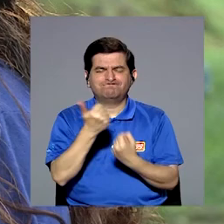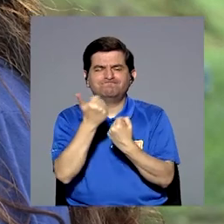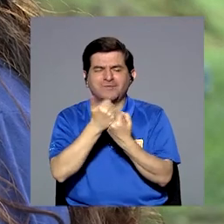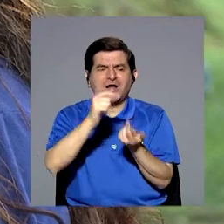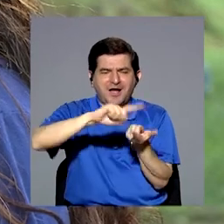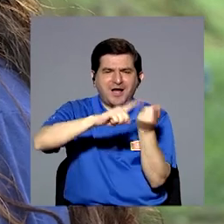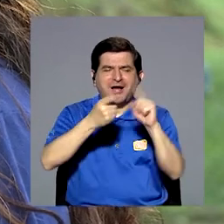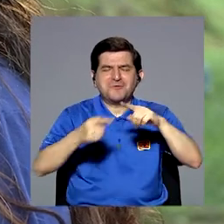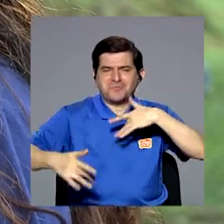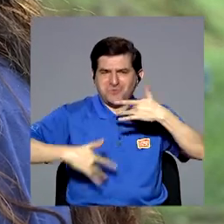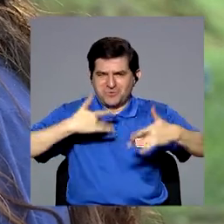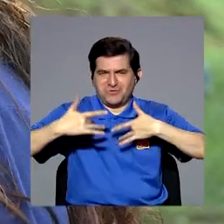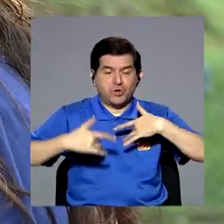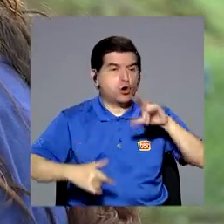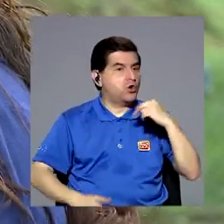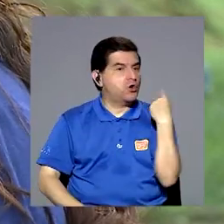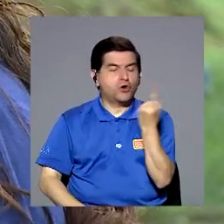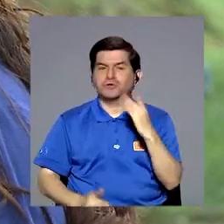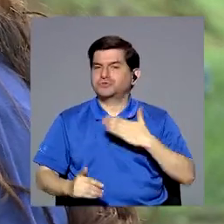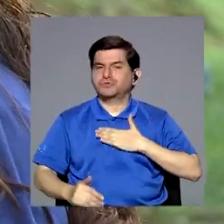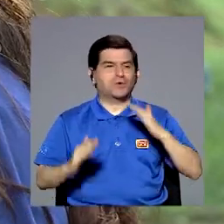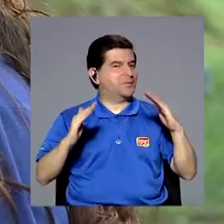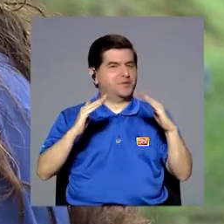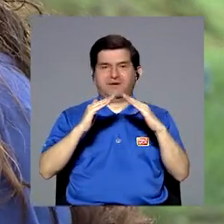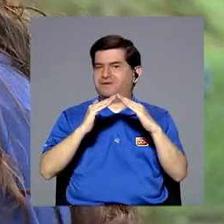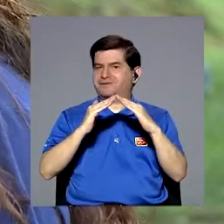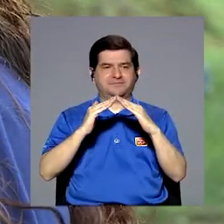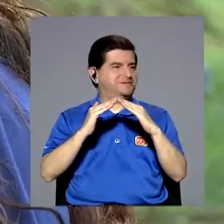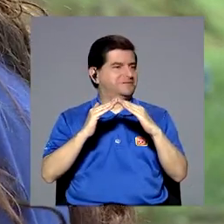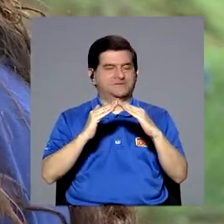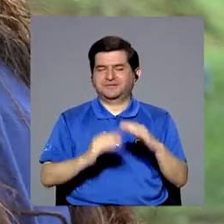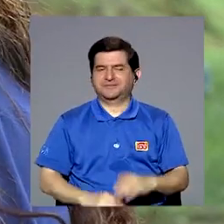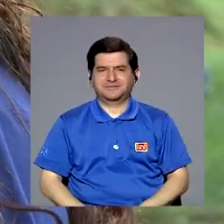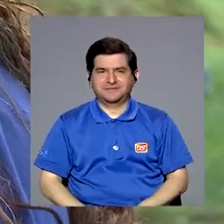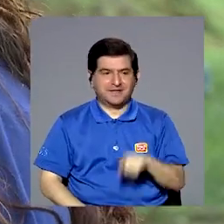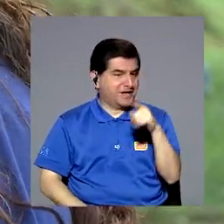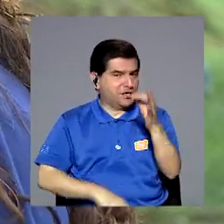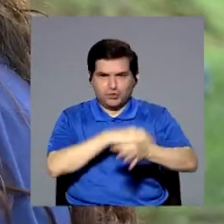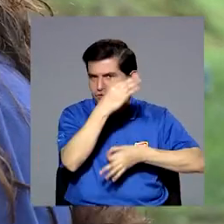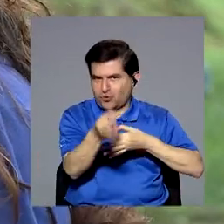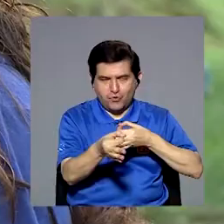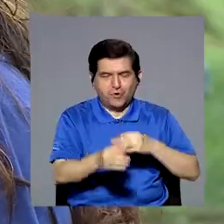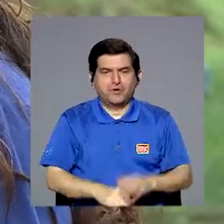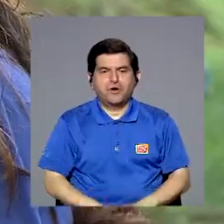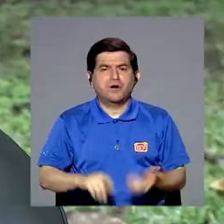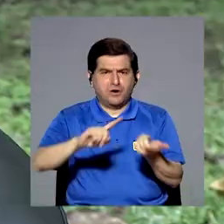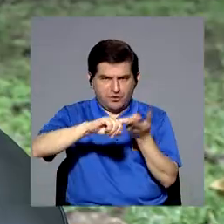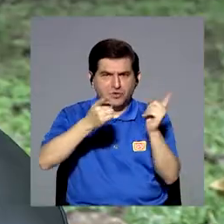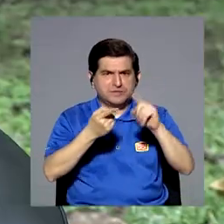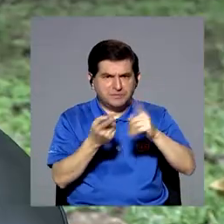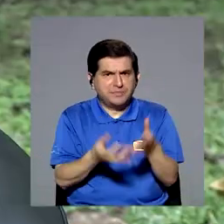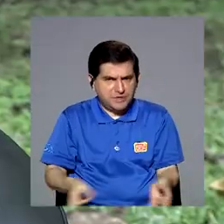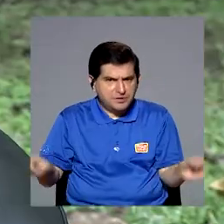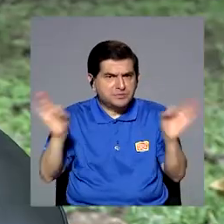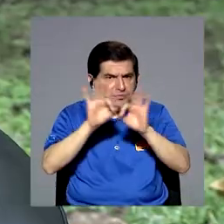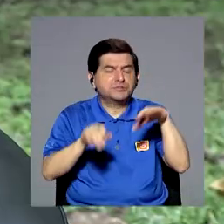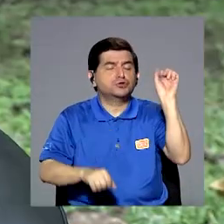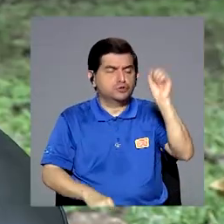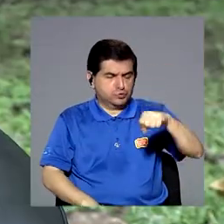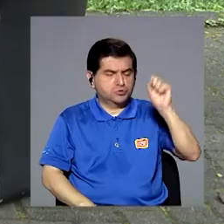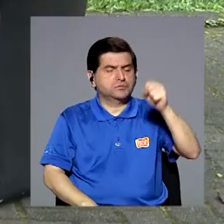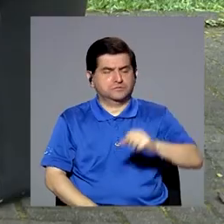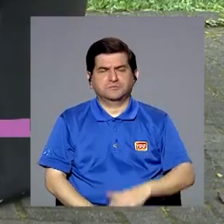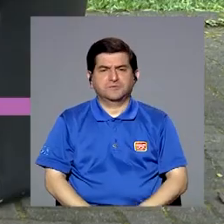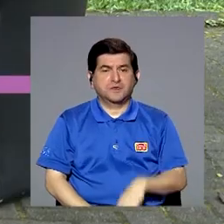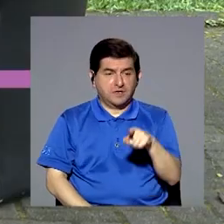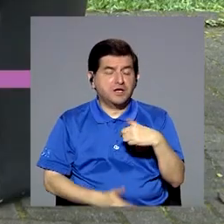de estos amigos. No solo de mi casa, porque esto no va a sustituirlo. Es importante, pero los amigos son importantes. Los amigos son importantes